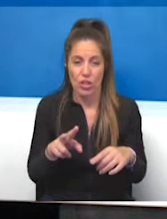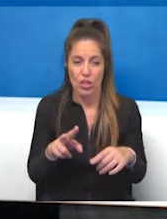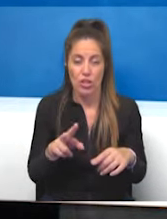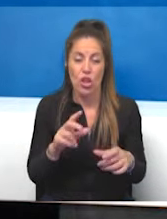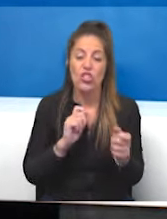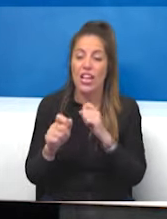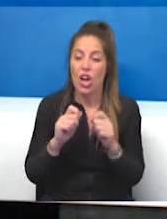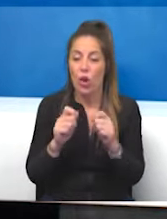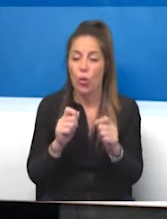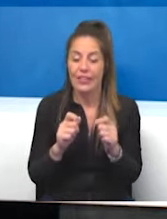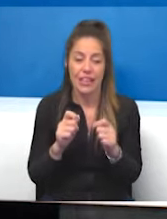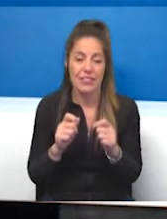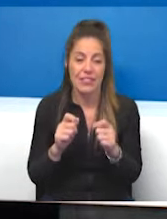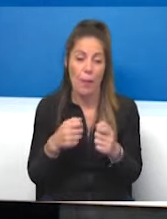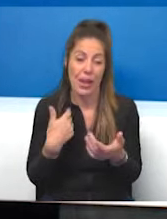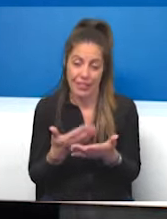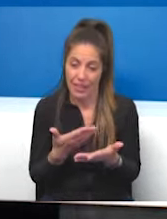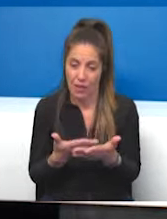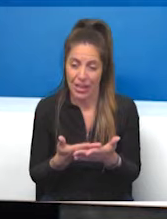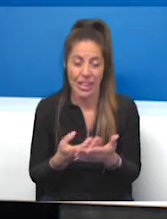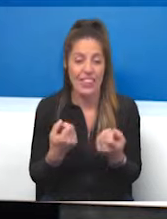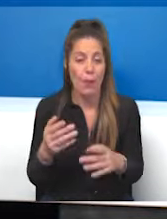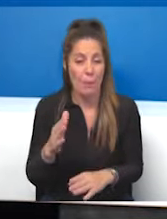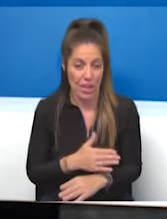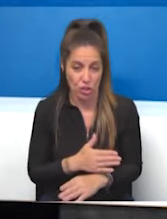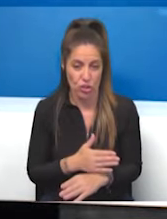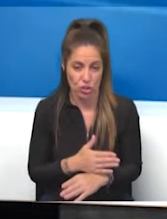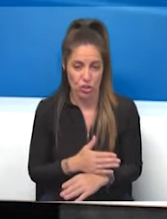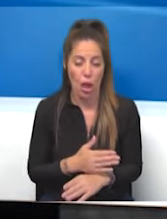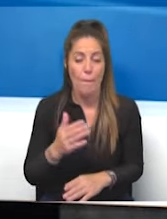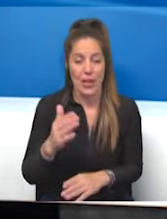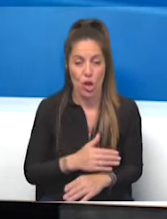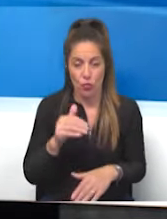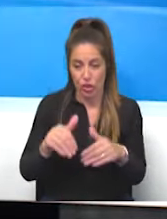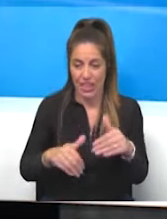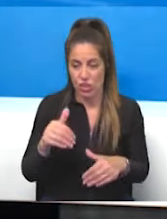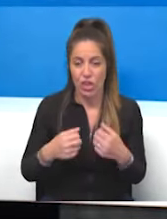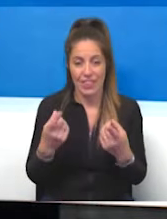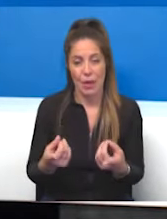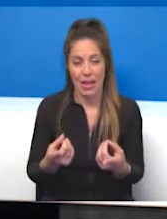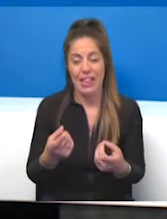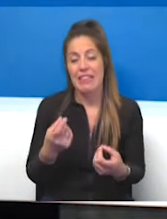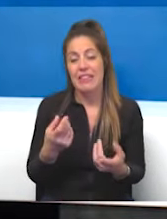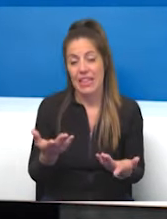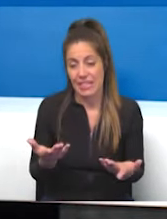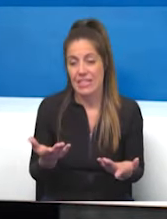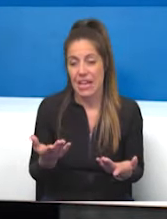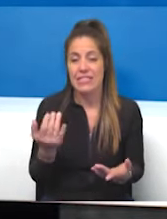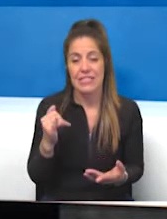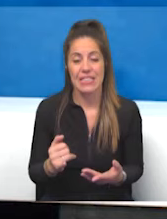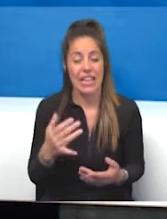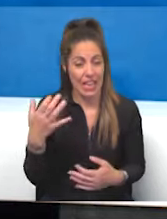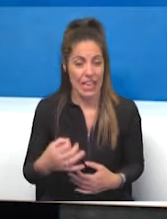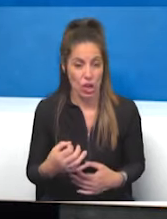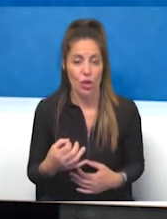las encuestas de opinión planteaban le daban menos no lean una menor votación ese punto de vista Este creo